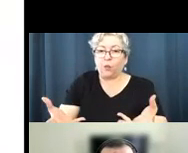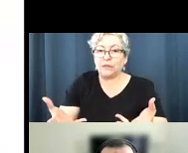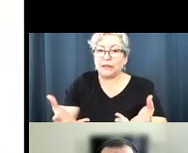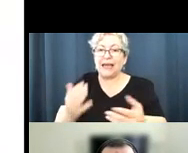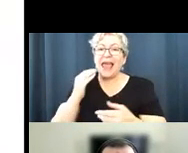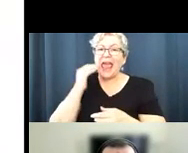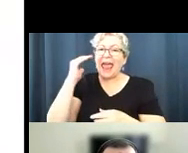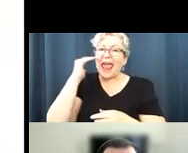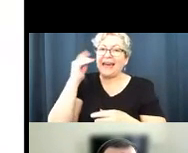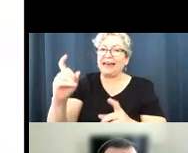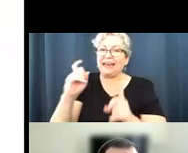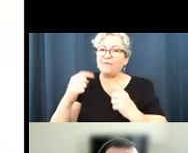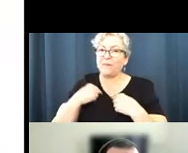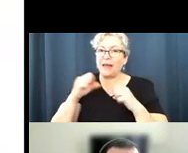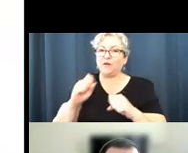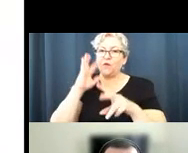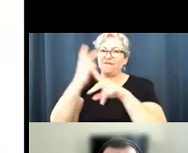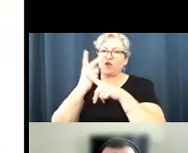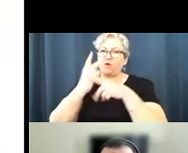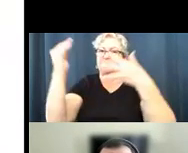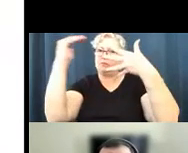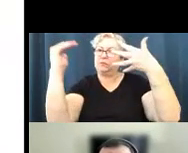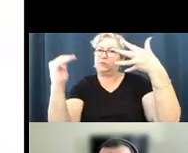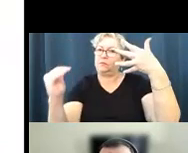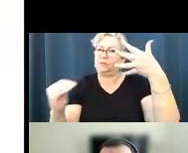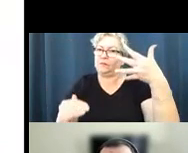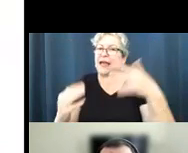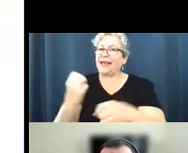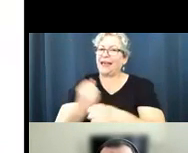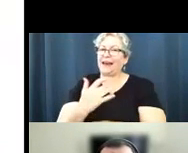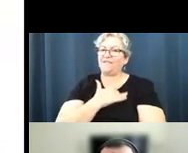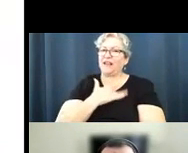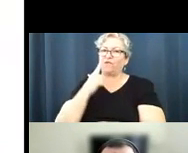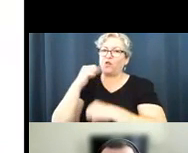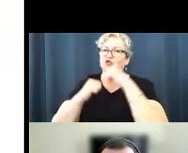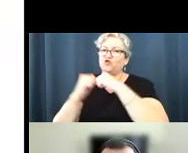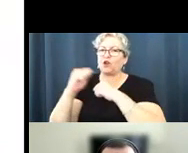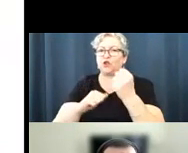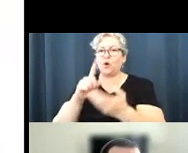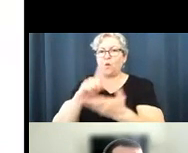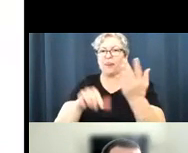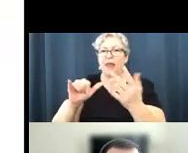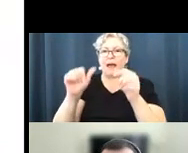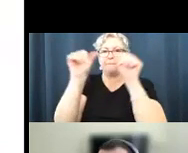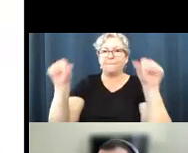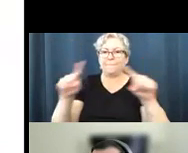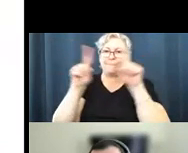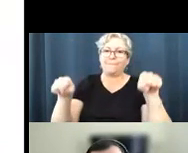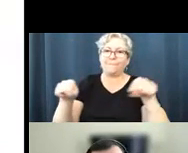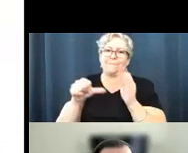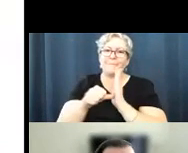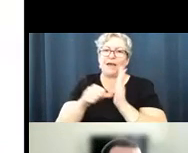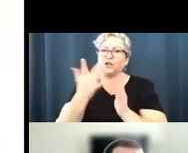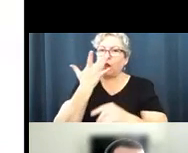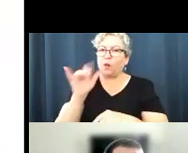está usando el Braille, que ese es el título, pues entonces yo no voy a poder saberlo, ni yo ni ninguna persona. Así, o sea, si lo estoy haciendo rapidito, así